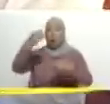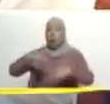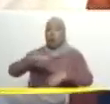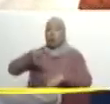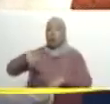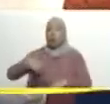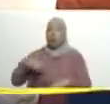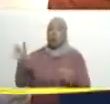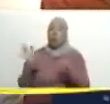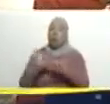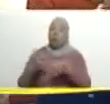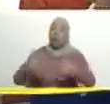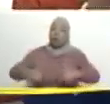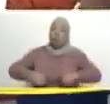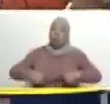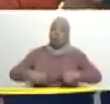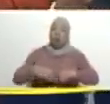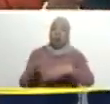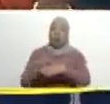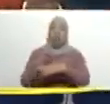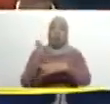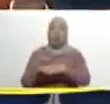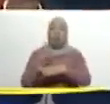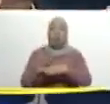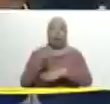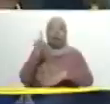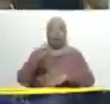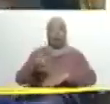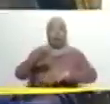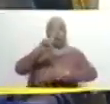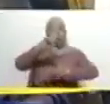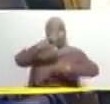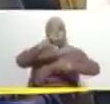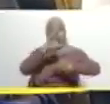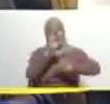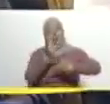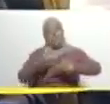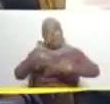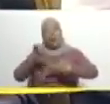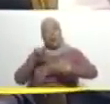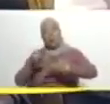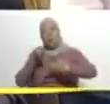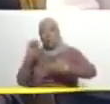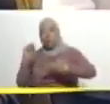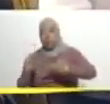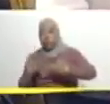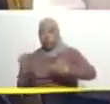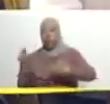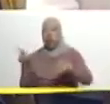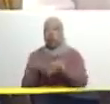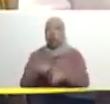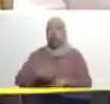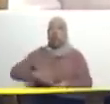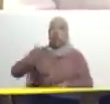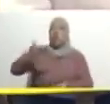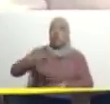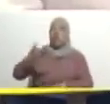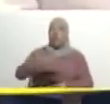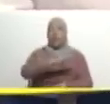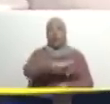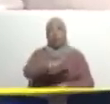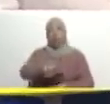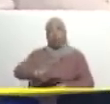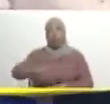unir esfuerzos con Barbados, con el Caribe, y hemos firmado un importante acuerdo agrícola para unir